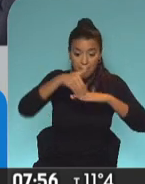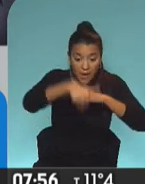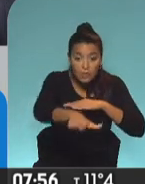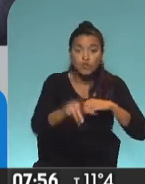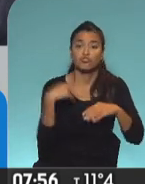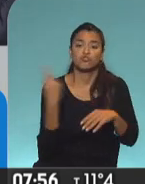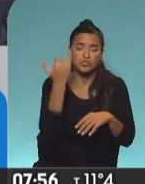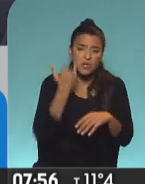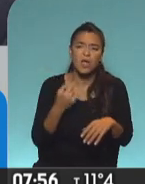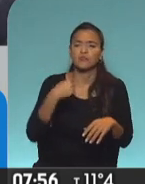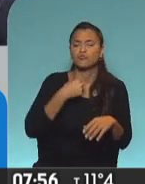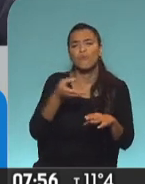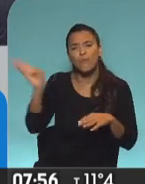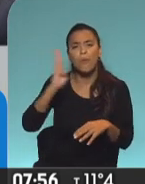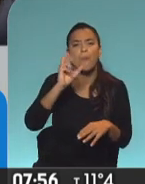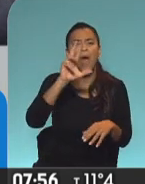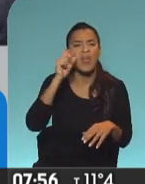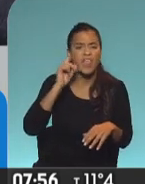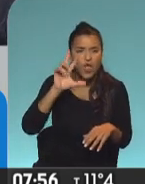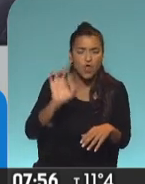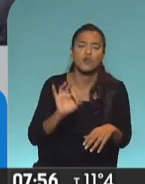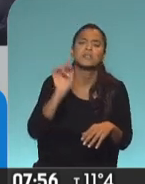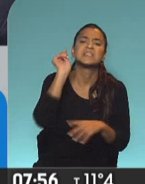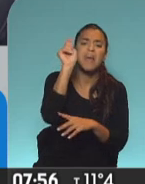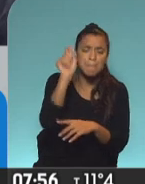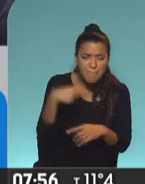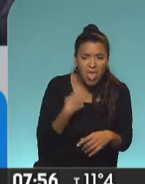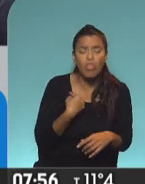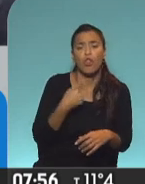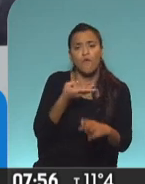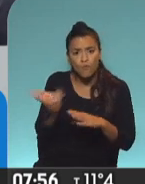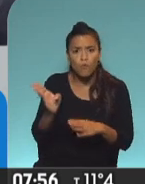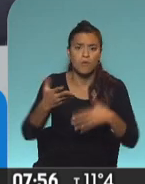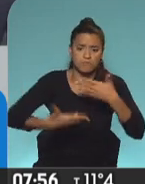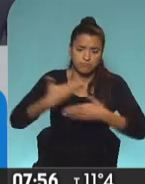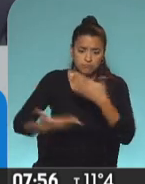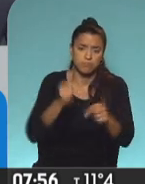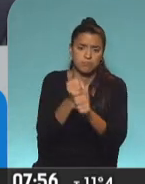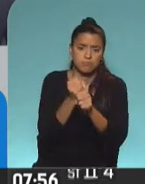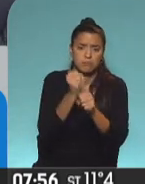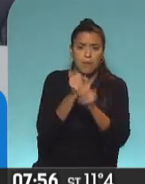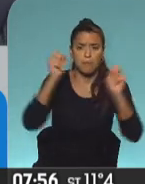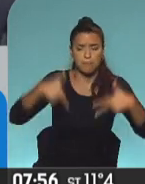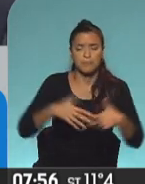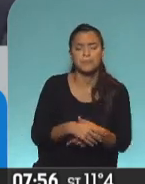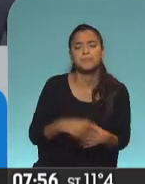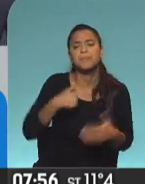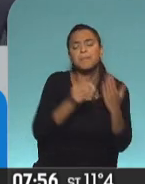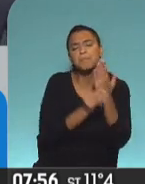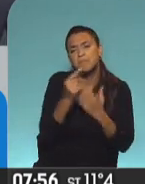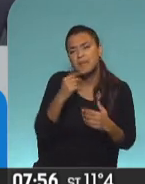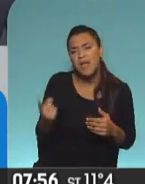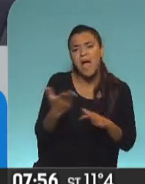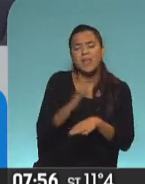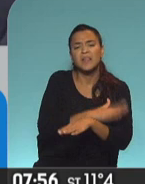en la pospandemia. Yo ayer estuve en Varadero y en San Pedro poniendo en marcha muchos de estos programas que tienen que ver con el trabajo. Ministro, consultarle,